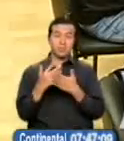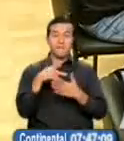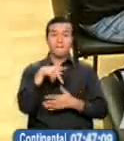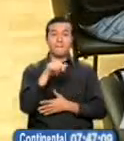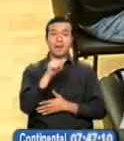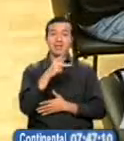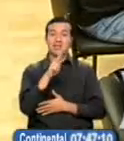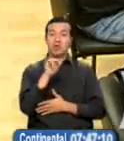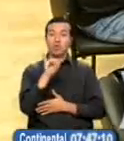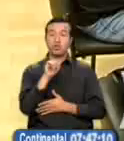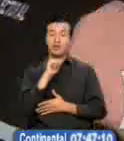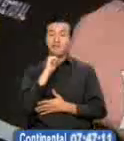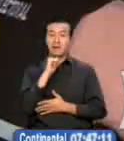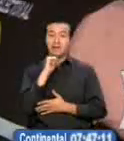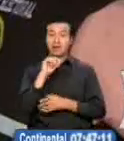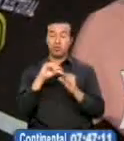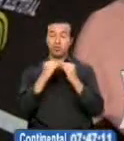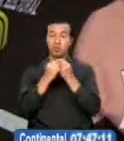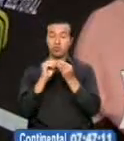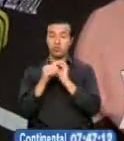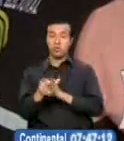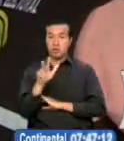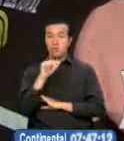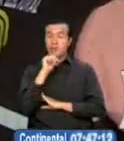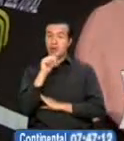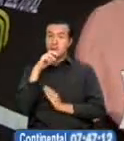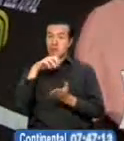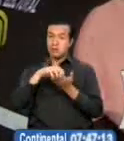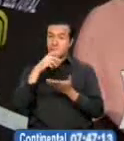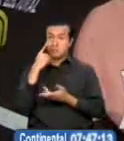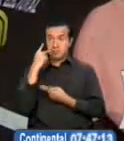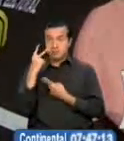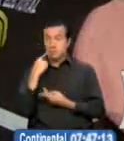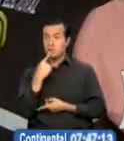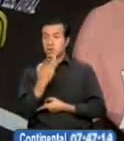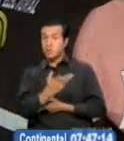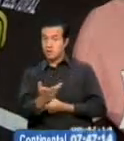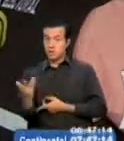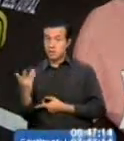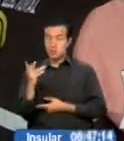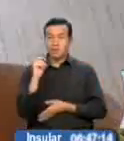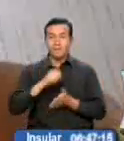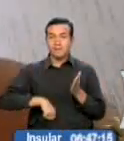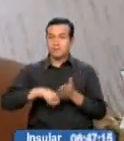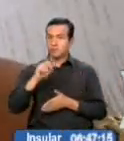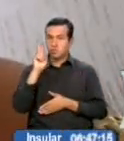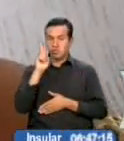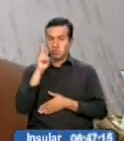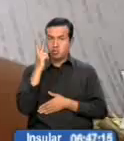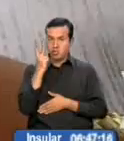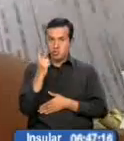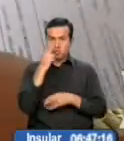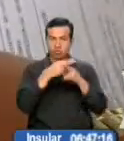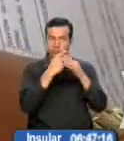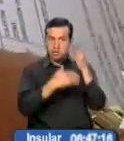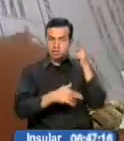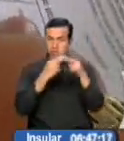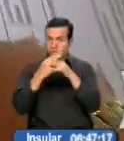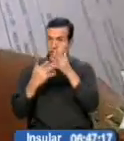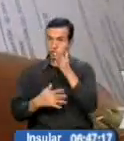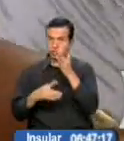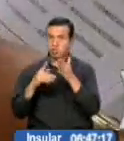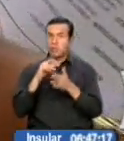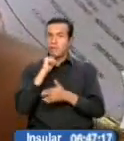se pronuncie sobre la resolución emitida por la Junta Provincial Electoral, la cual establece que no califican las dos listas presentadas, una